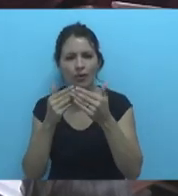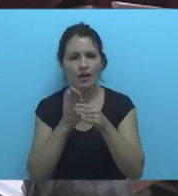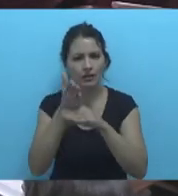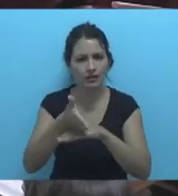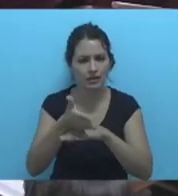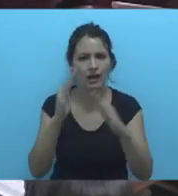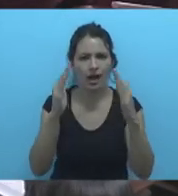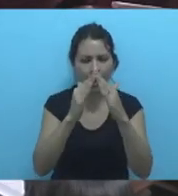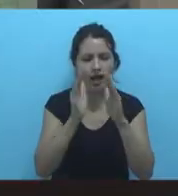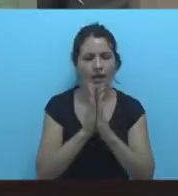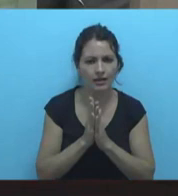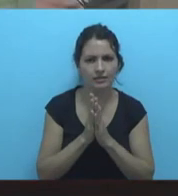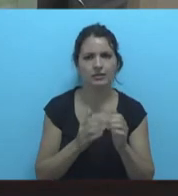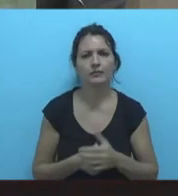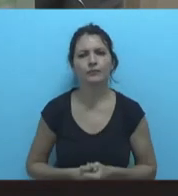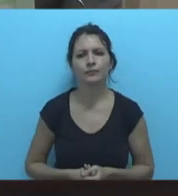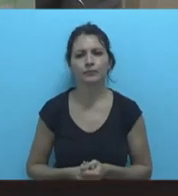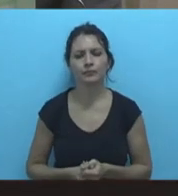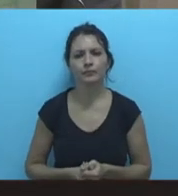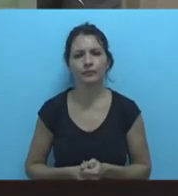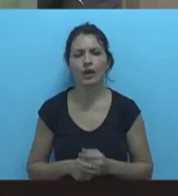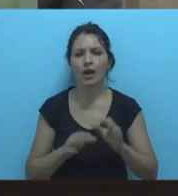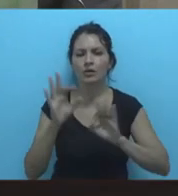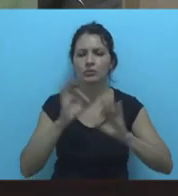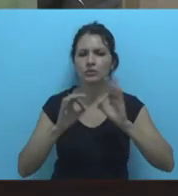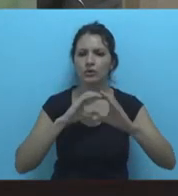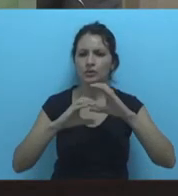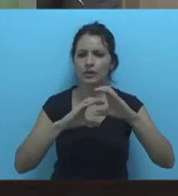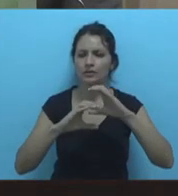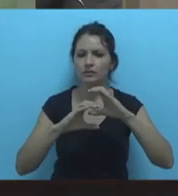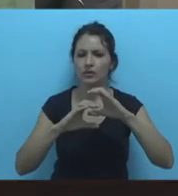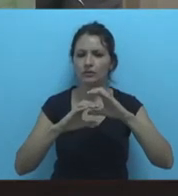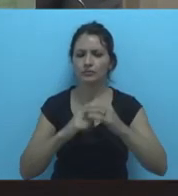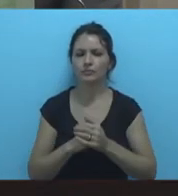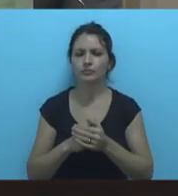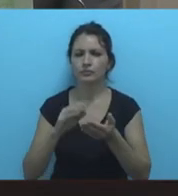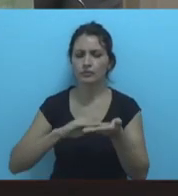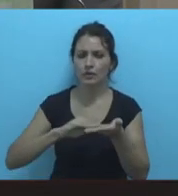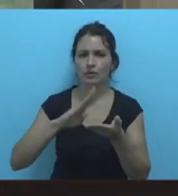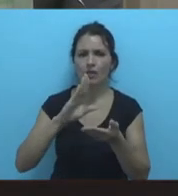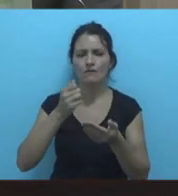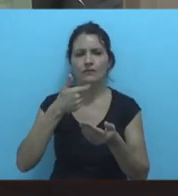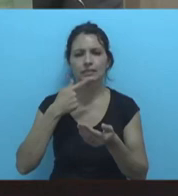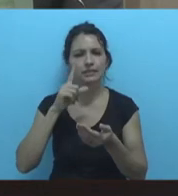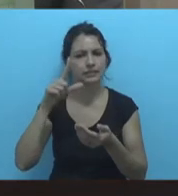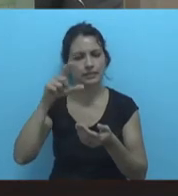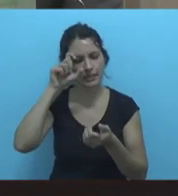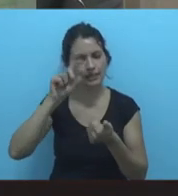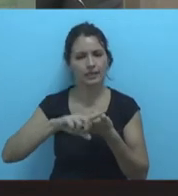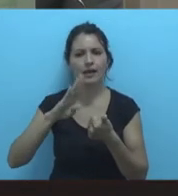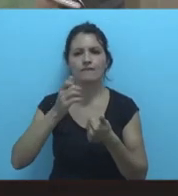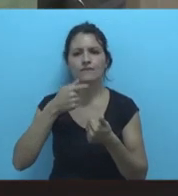Aprobado. Proyecto de comunicación 42.254 de diputado Basile y diputado Bastía, por el cual se solicita